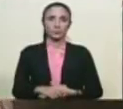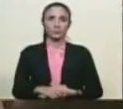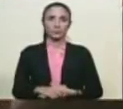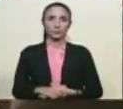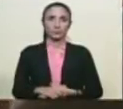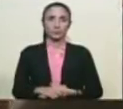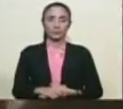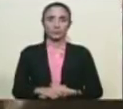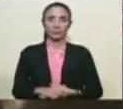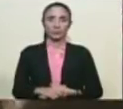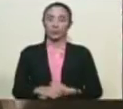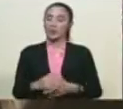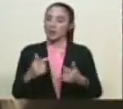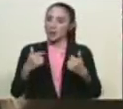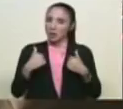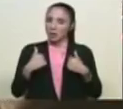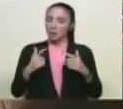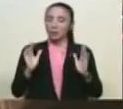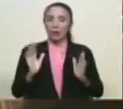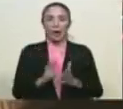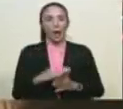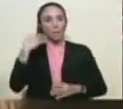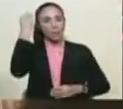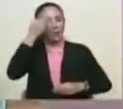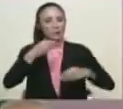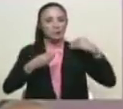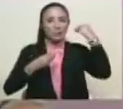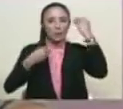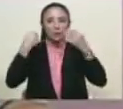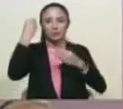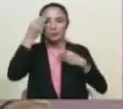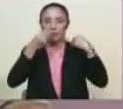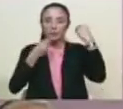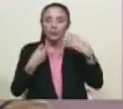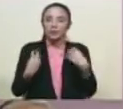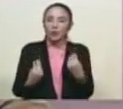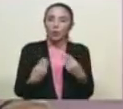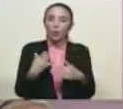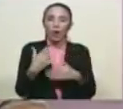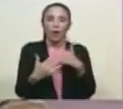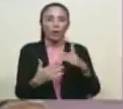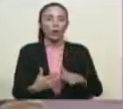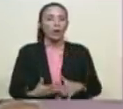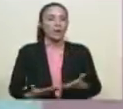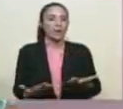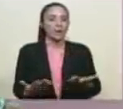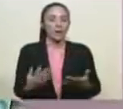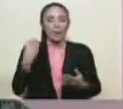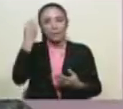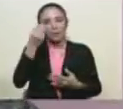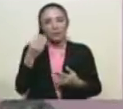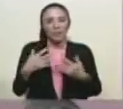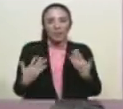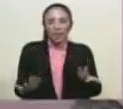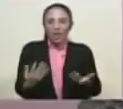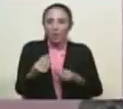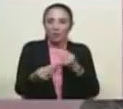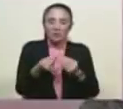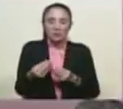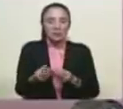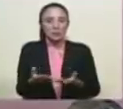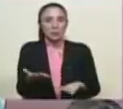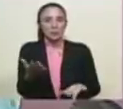Y bueno, yo entonces empecé a ver la situación, empecé a evaluar.